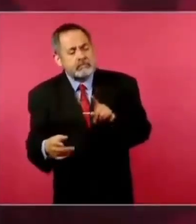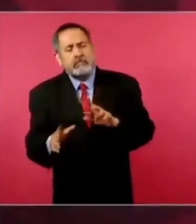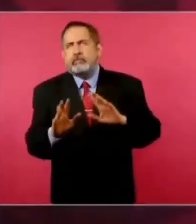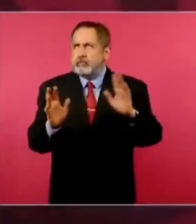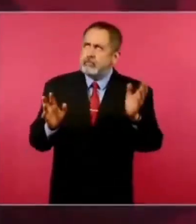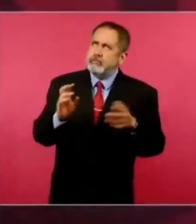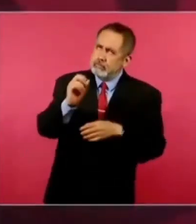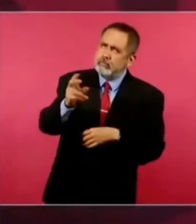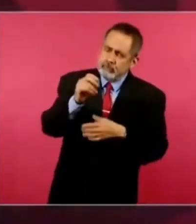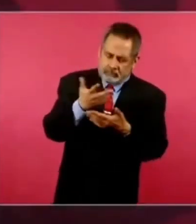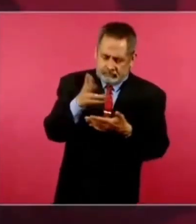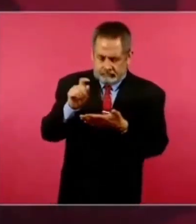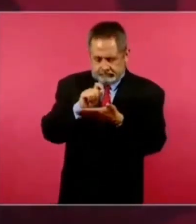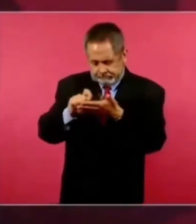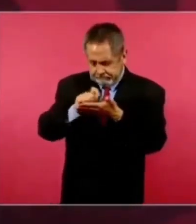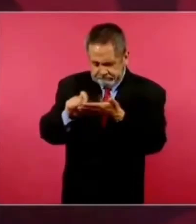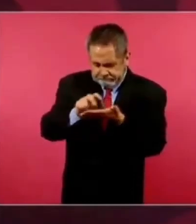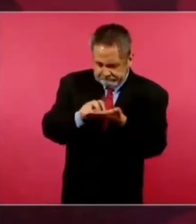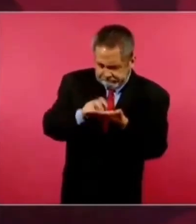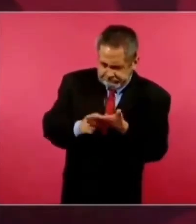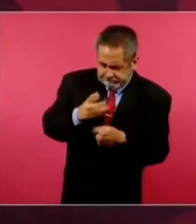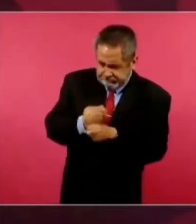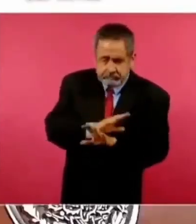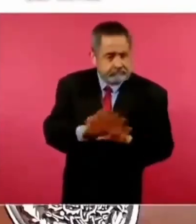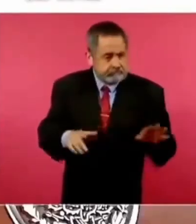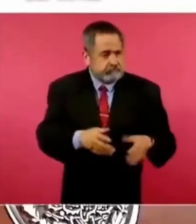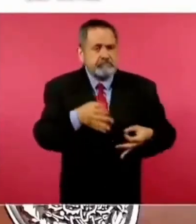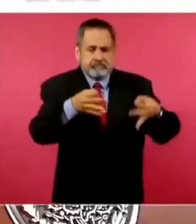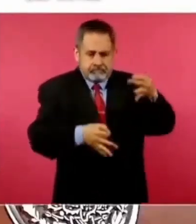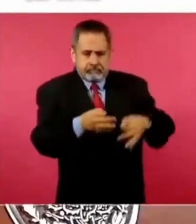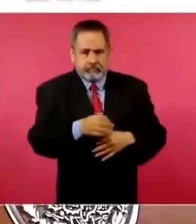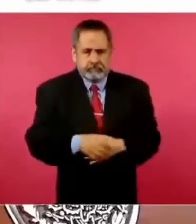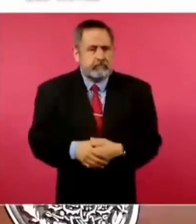103 no